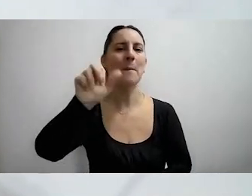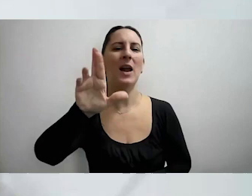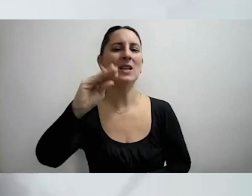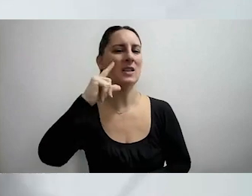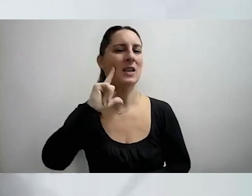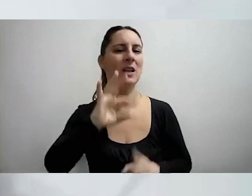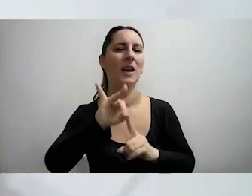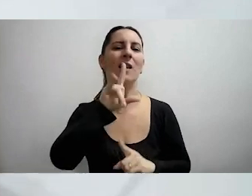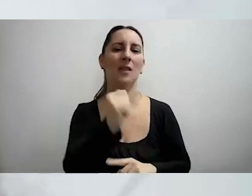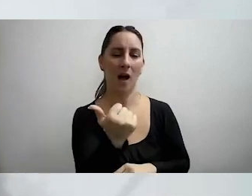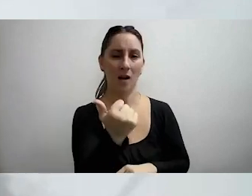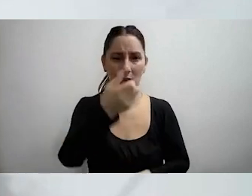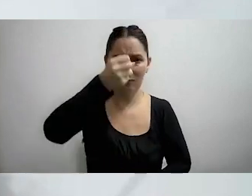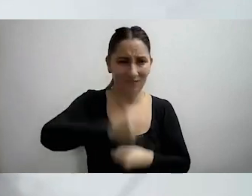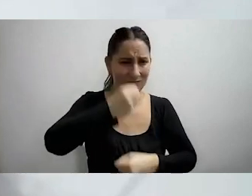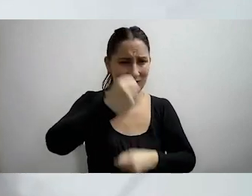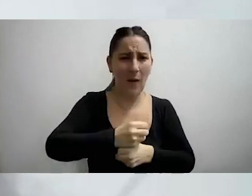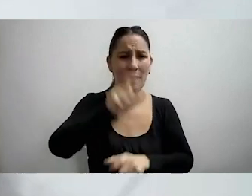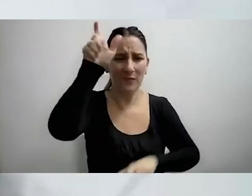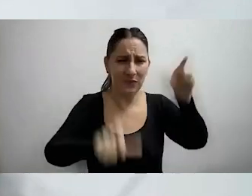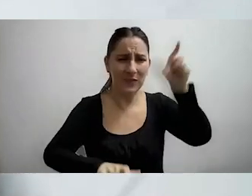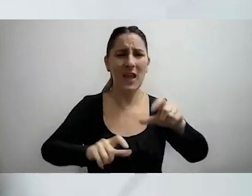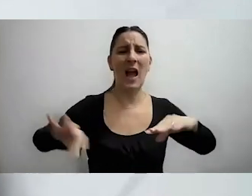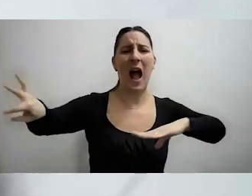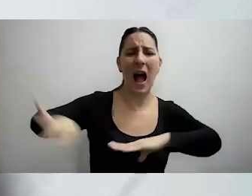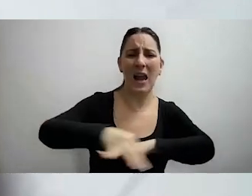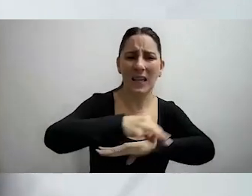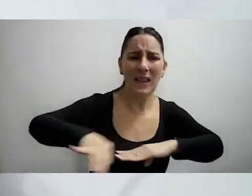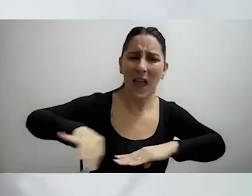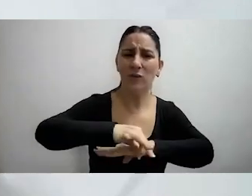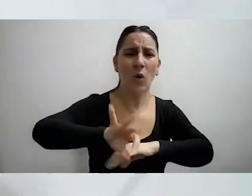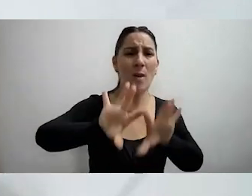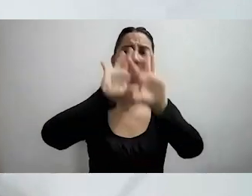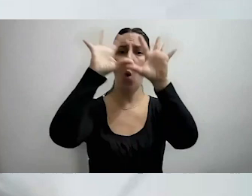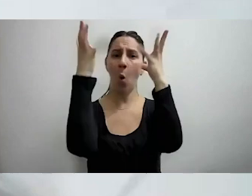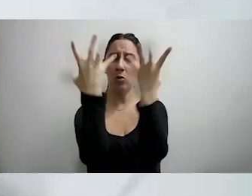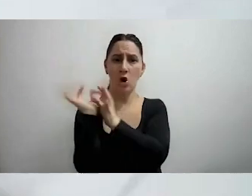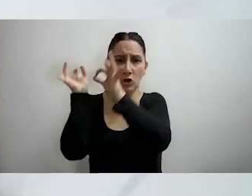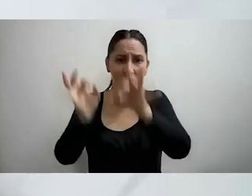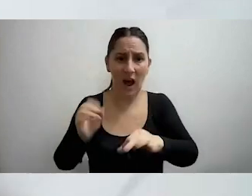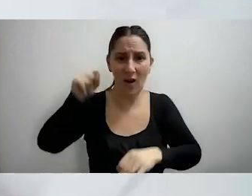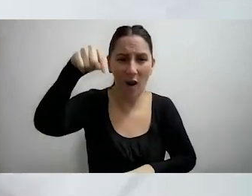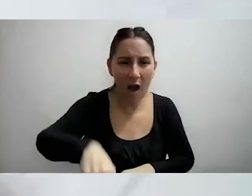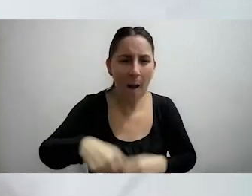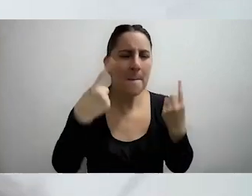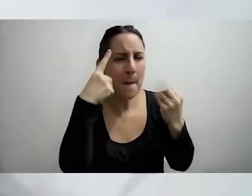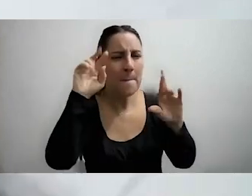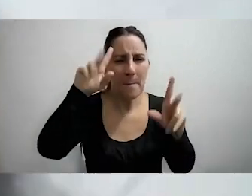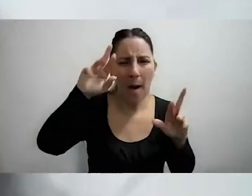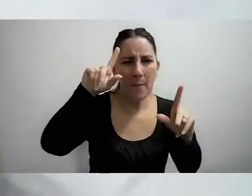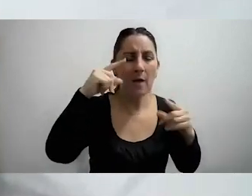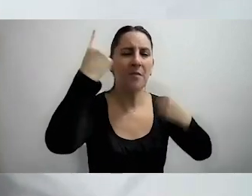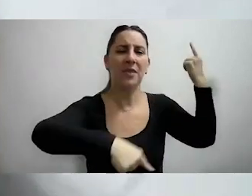cientos de arquitectos, bioconstructores de todo el mundo, y se han reunido incluso con